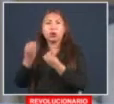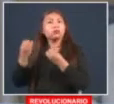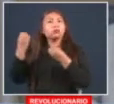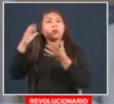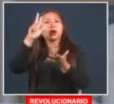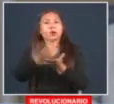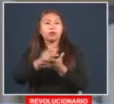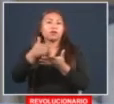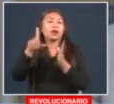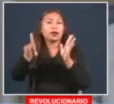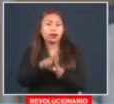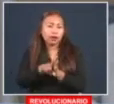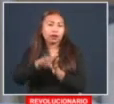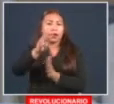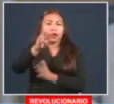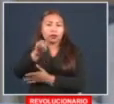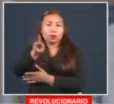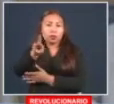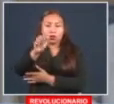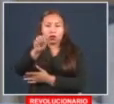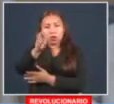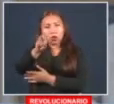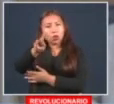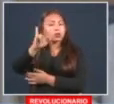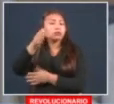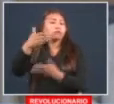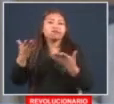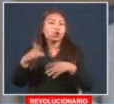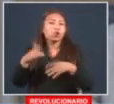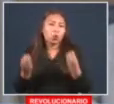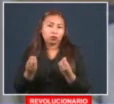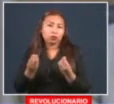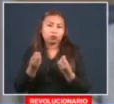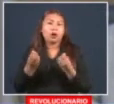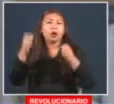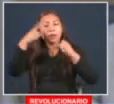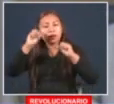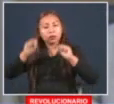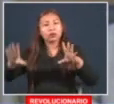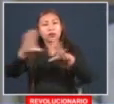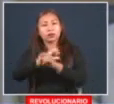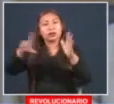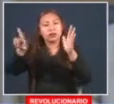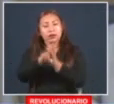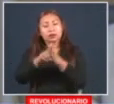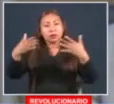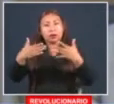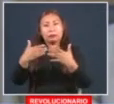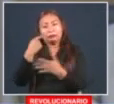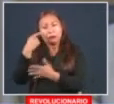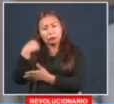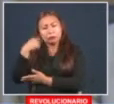por insistencia y así se hace ley de la República. Pero hay algo sospechoso. Hay una